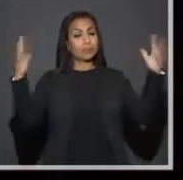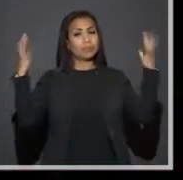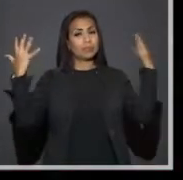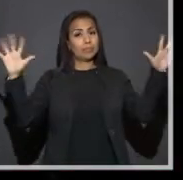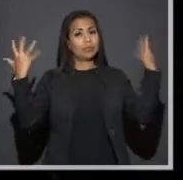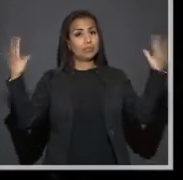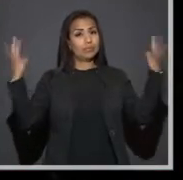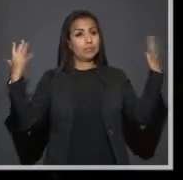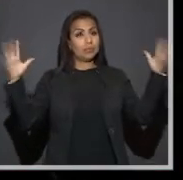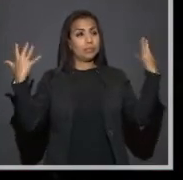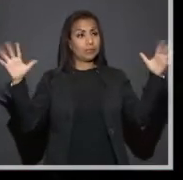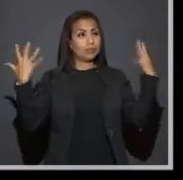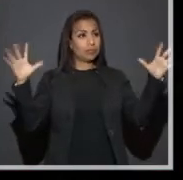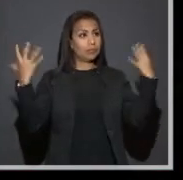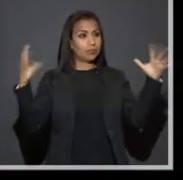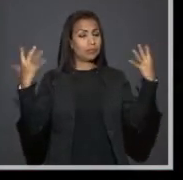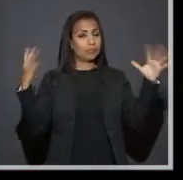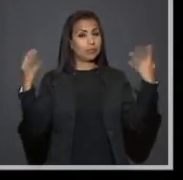Manuel López Obrador.